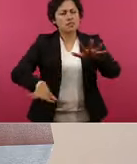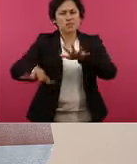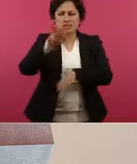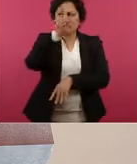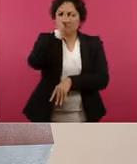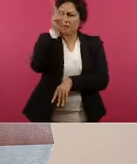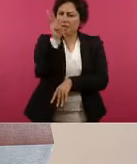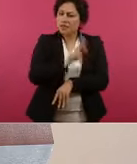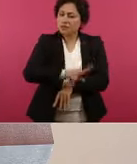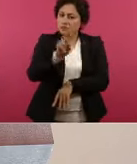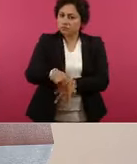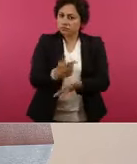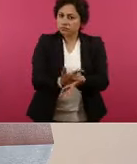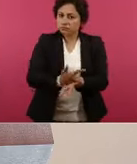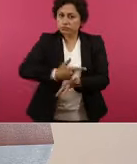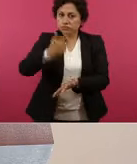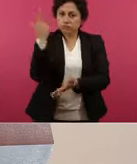mucha, mucha manipulación.